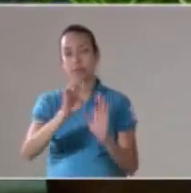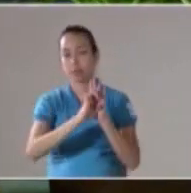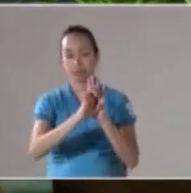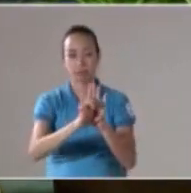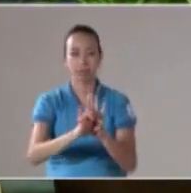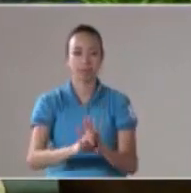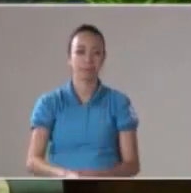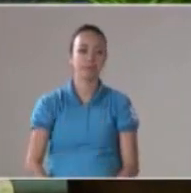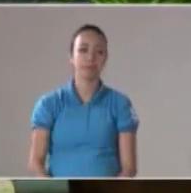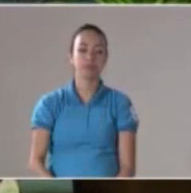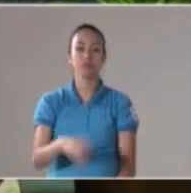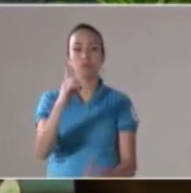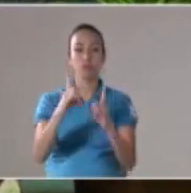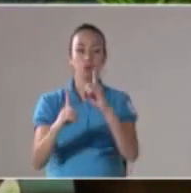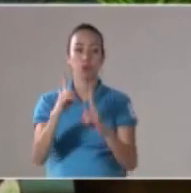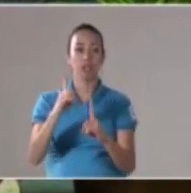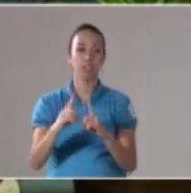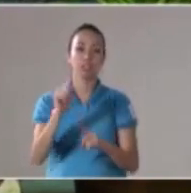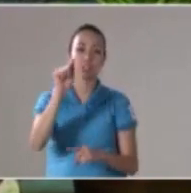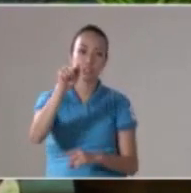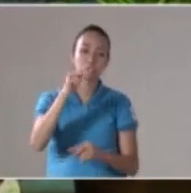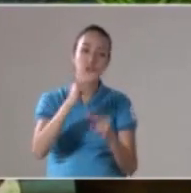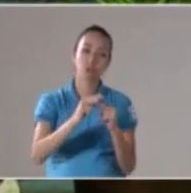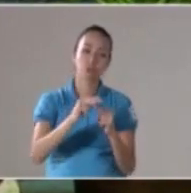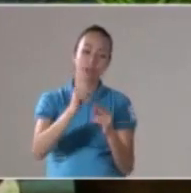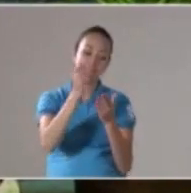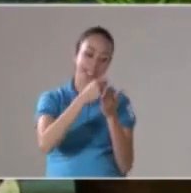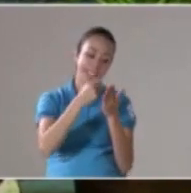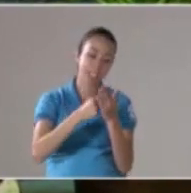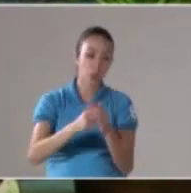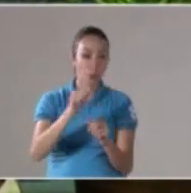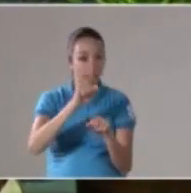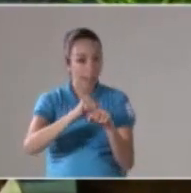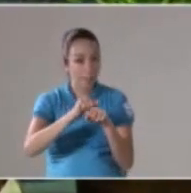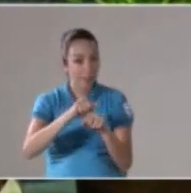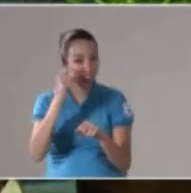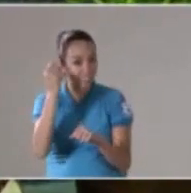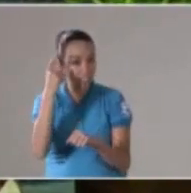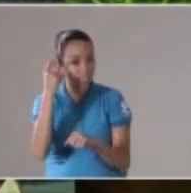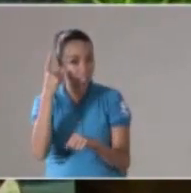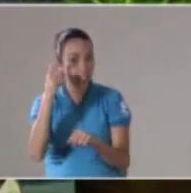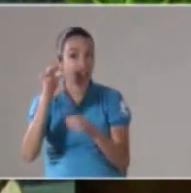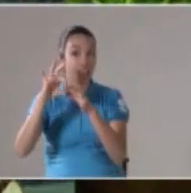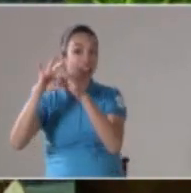¿Cuál es tu nombre que está en la piedrecita blanca? No lo sabe.